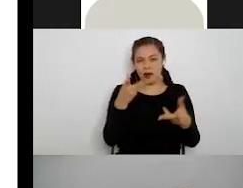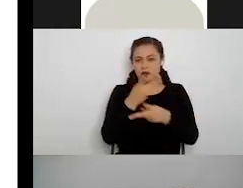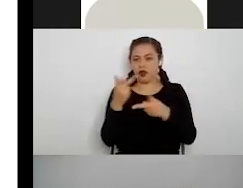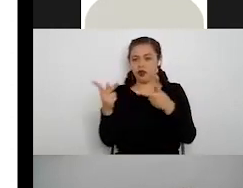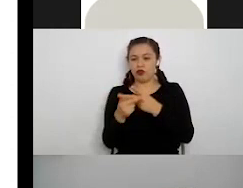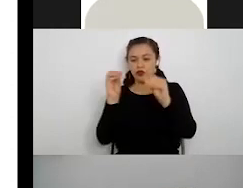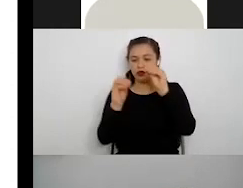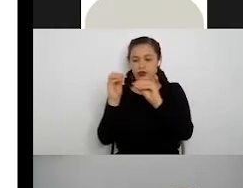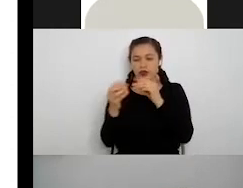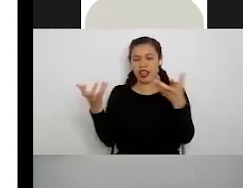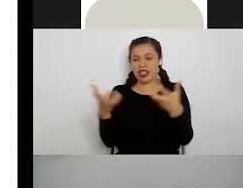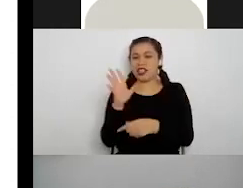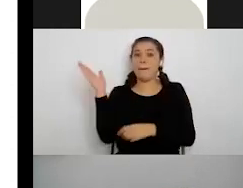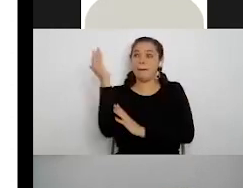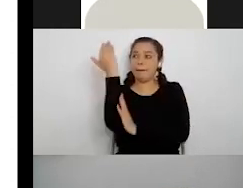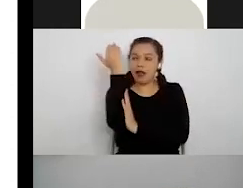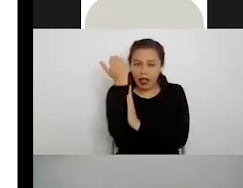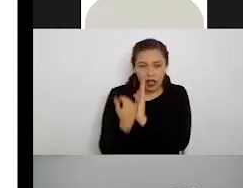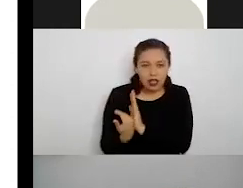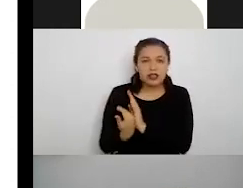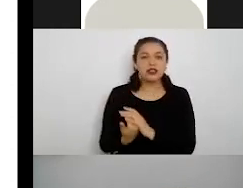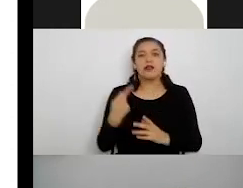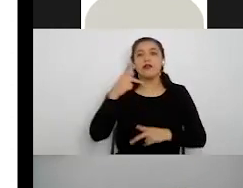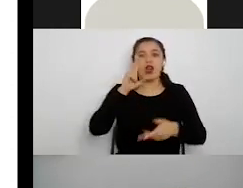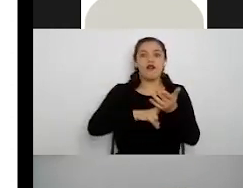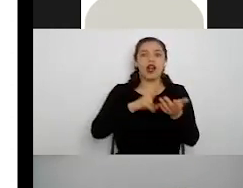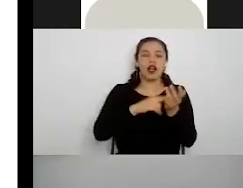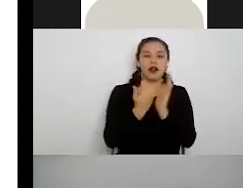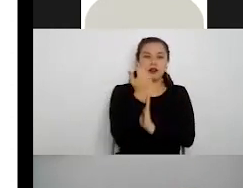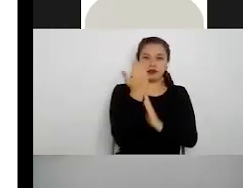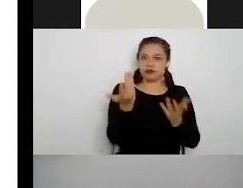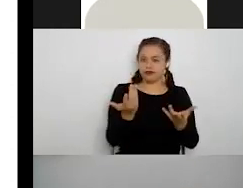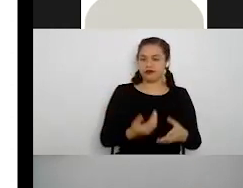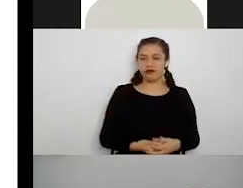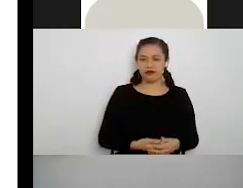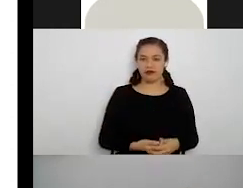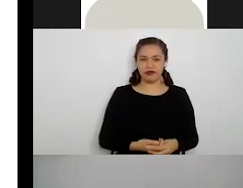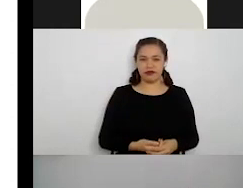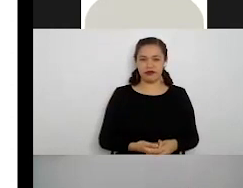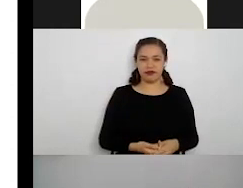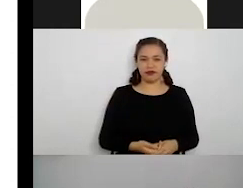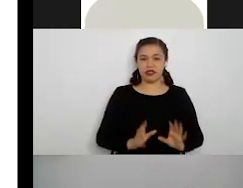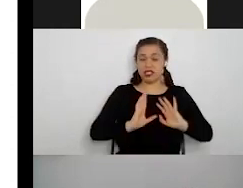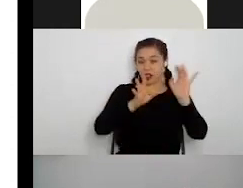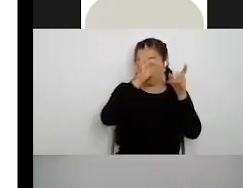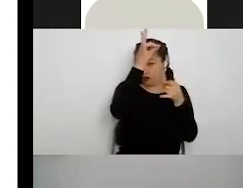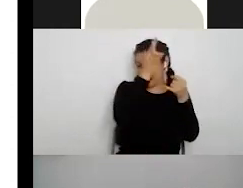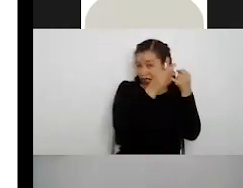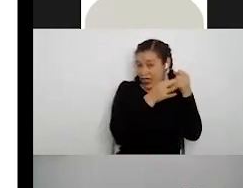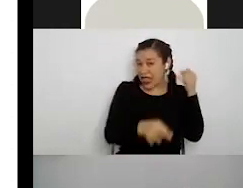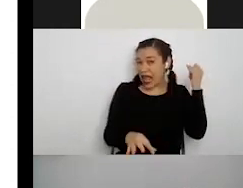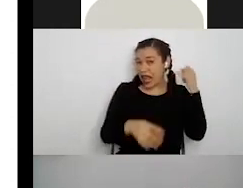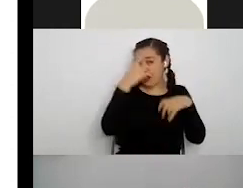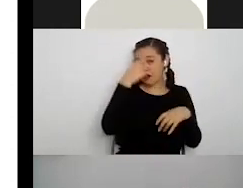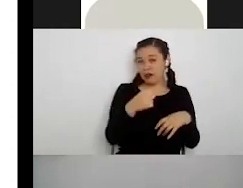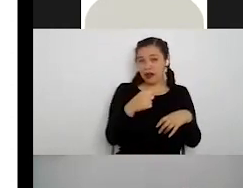Entonces, todos estos fenómenos de las tasas de interés es un fenómeno que ya la cola, por decirlo, final del alza de tasa lo vamos